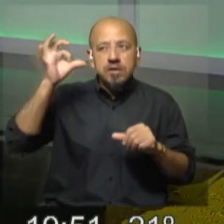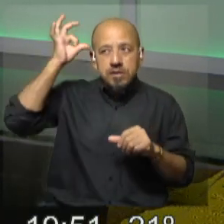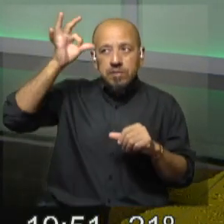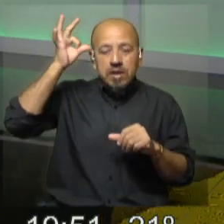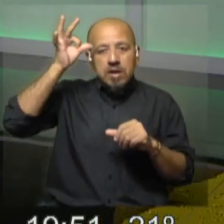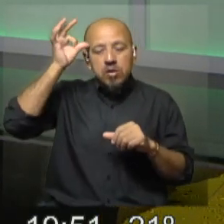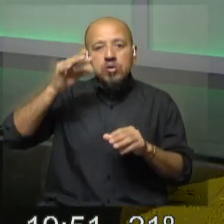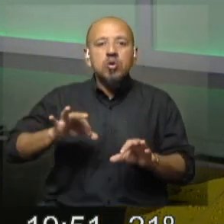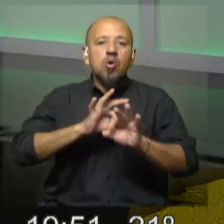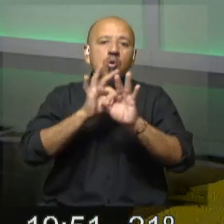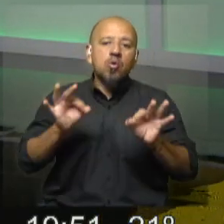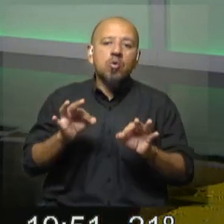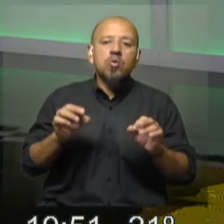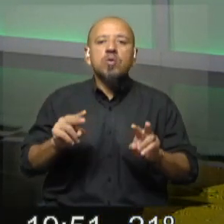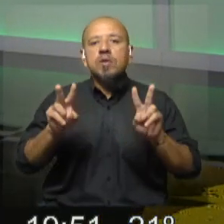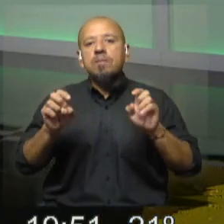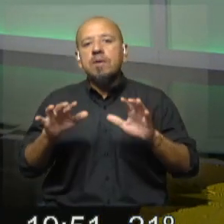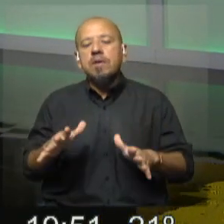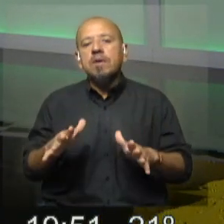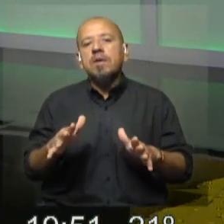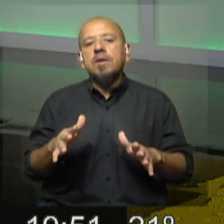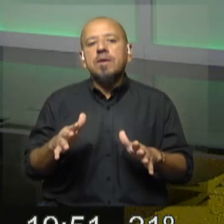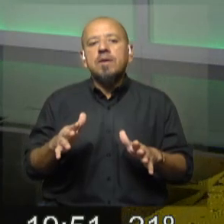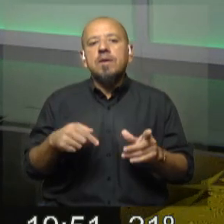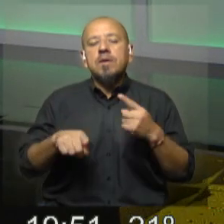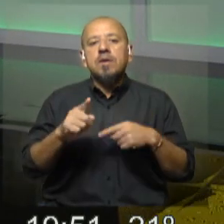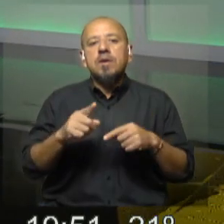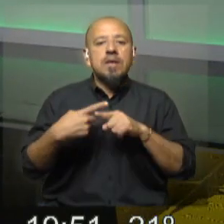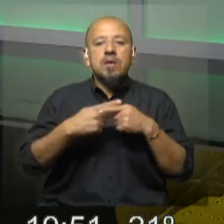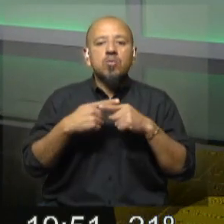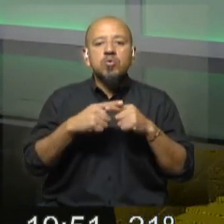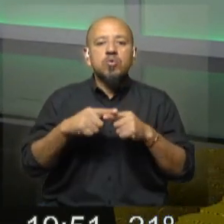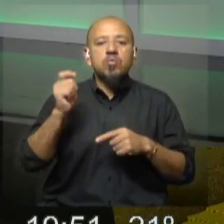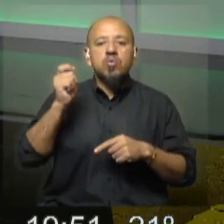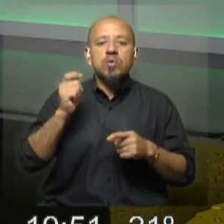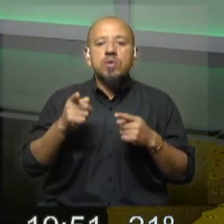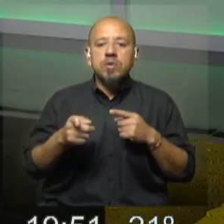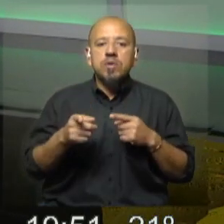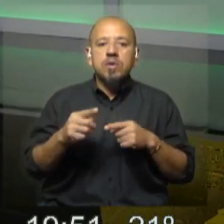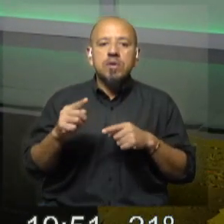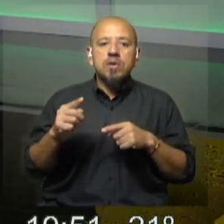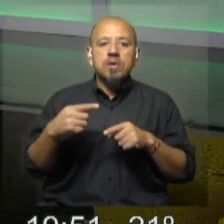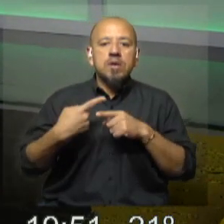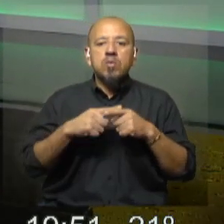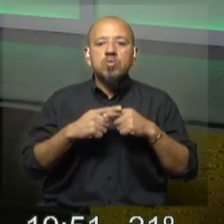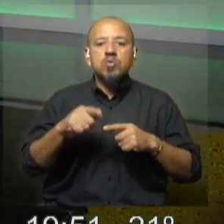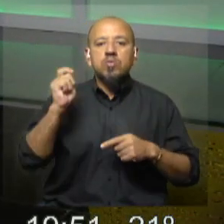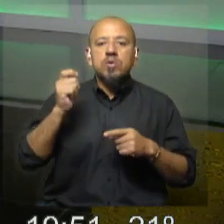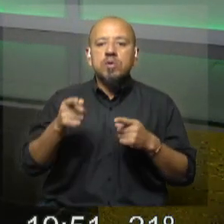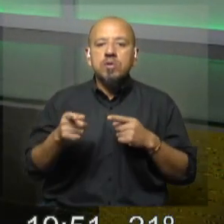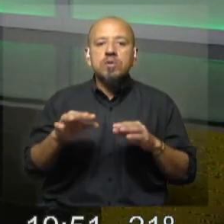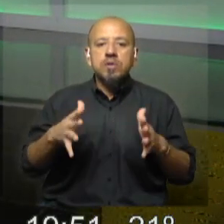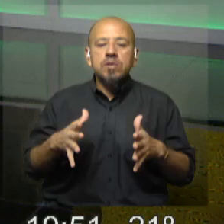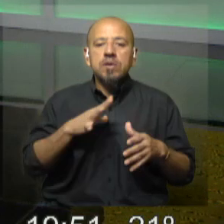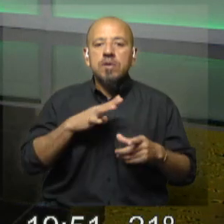o cuestiones asociadas a la discusión pública, a la discusión pública en términos mediáticos también de lo que